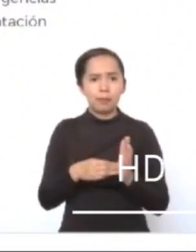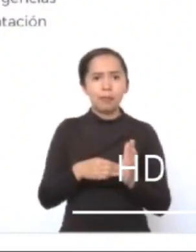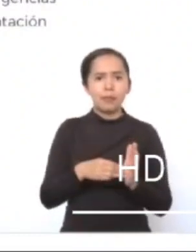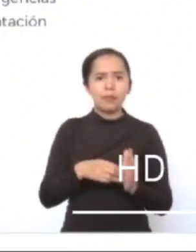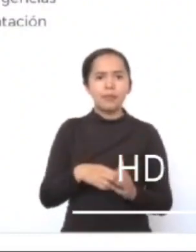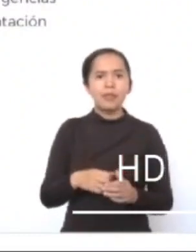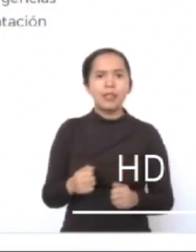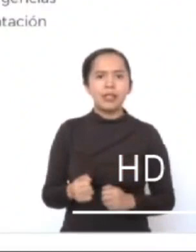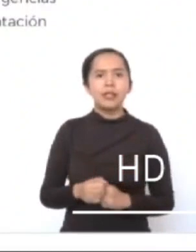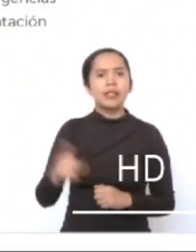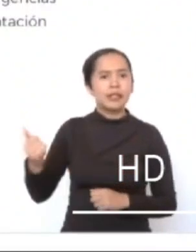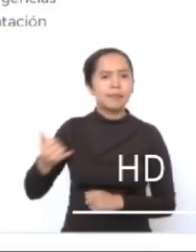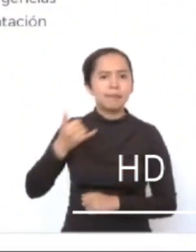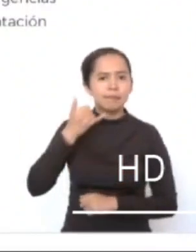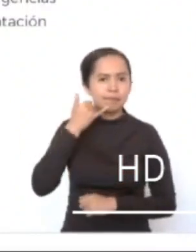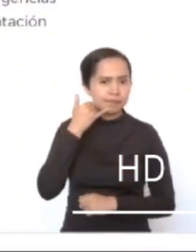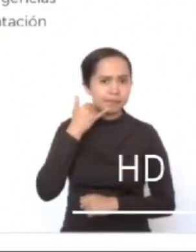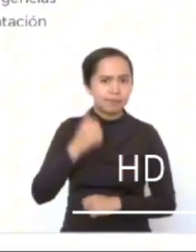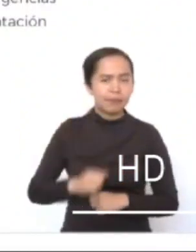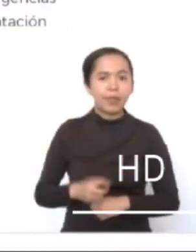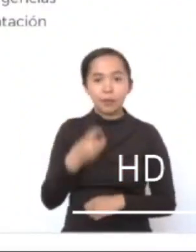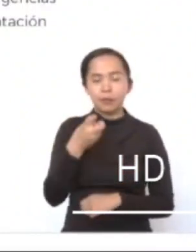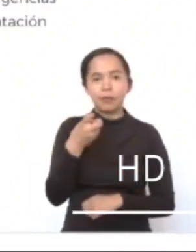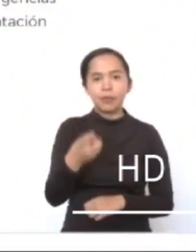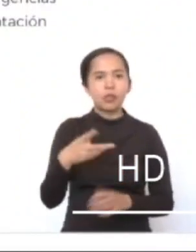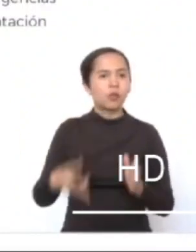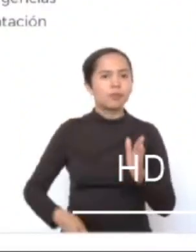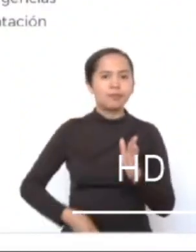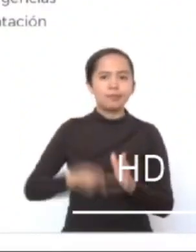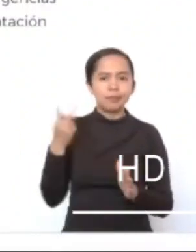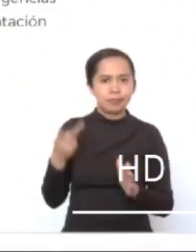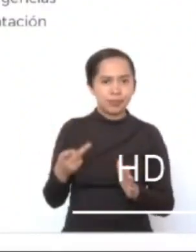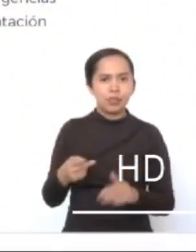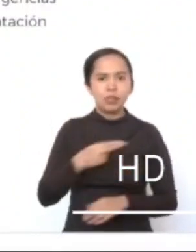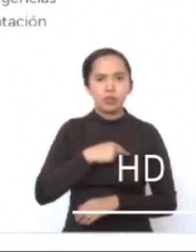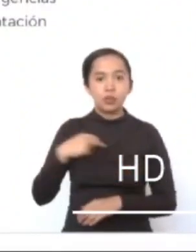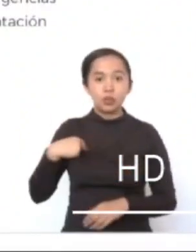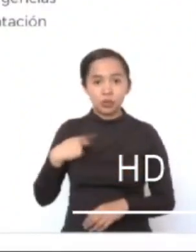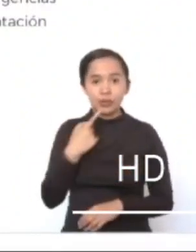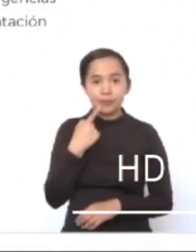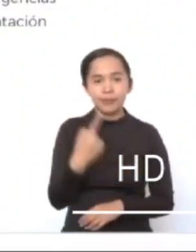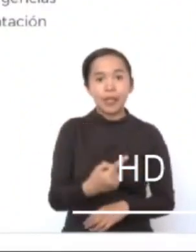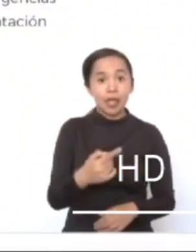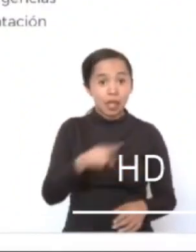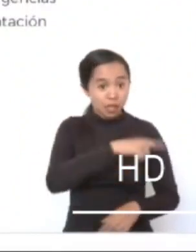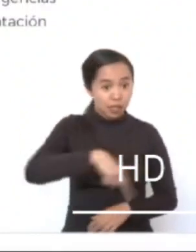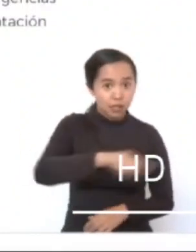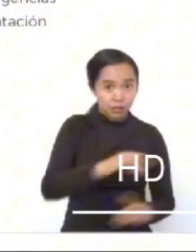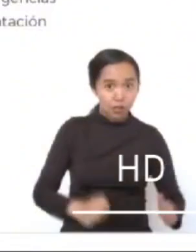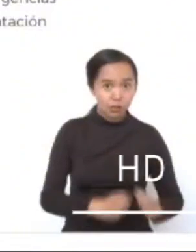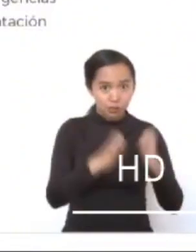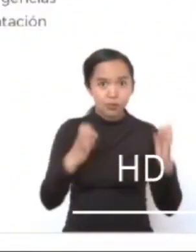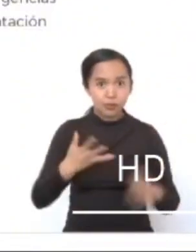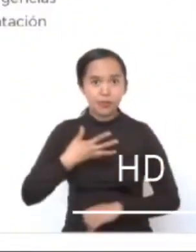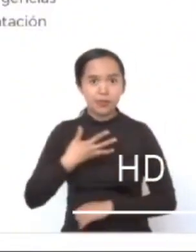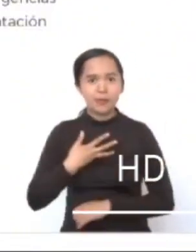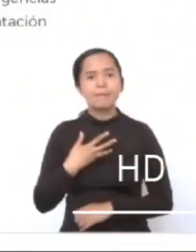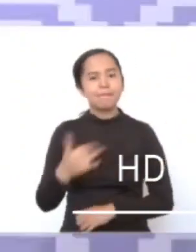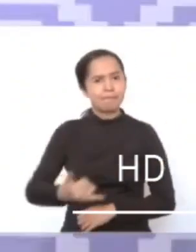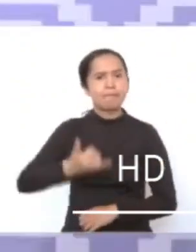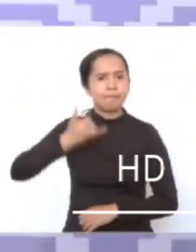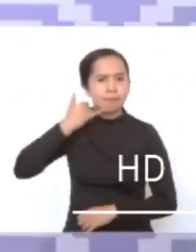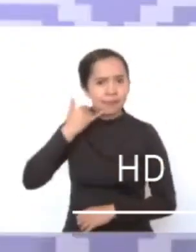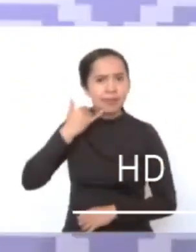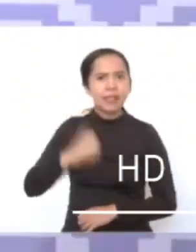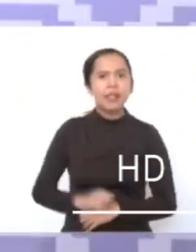8.643 llamadas. Por eso, insistiremos, si tienen una emergencia, llamen. Si algo les molesta en sus